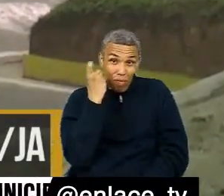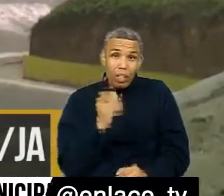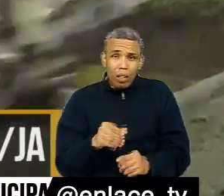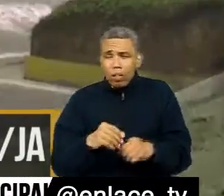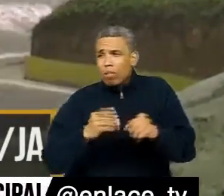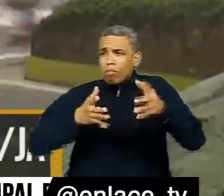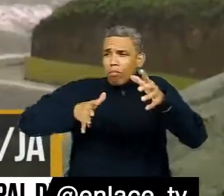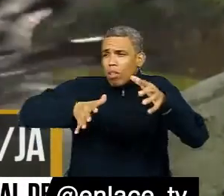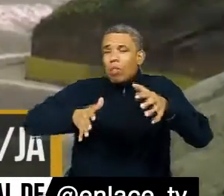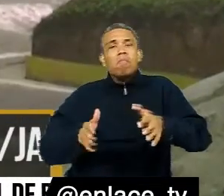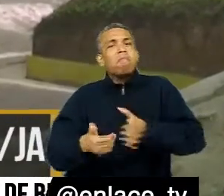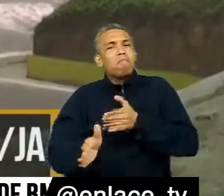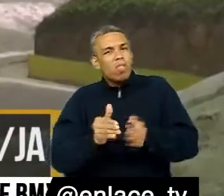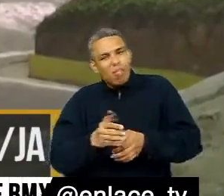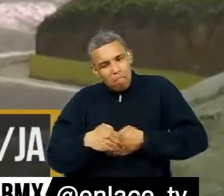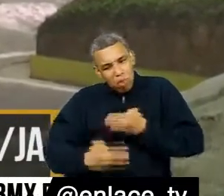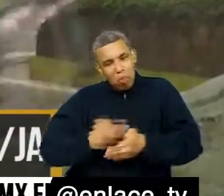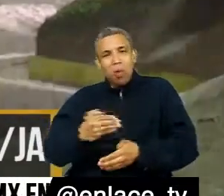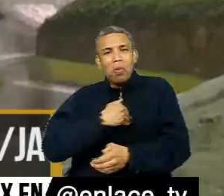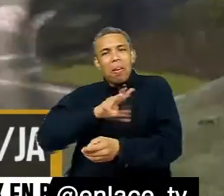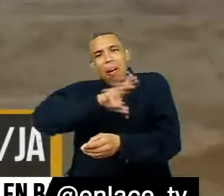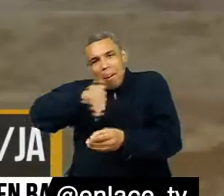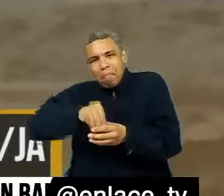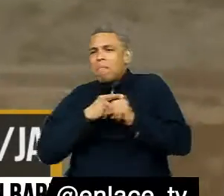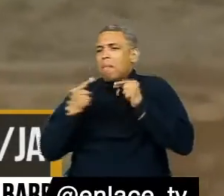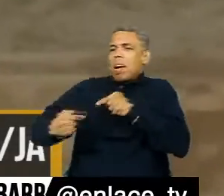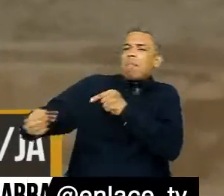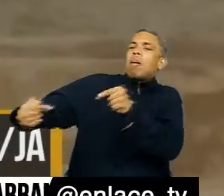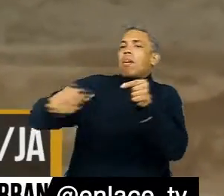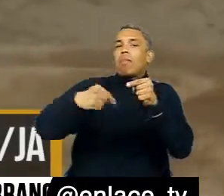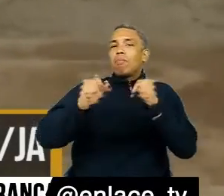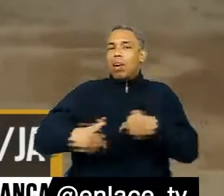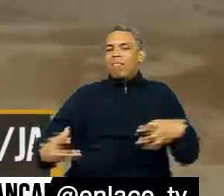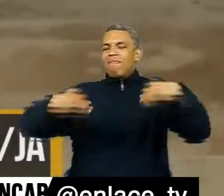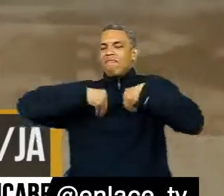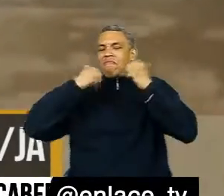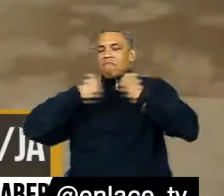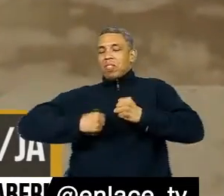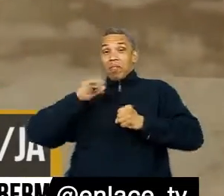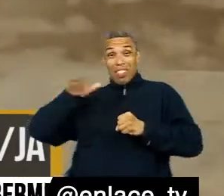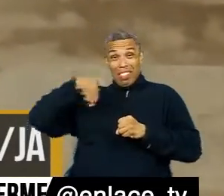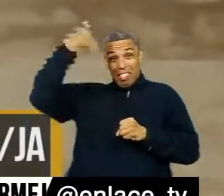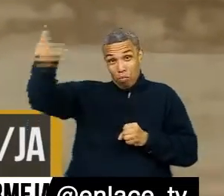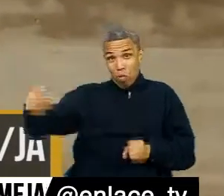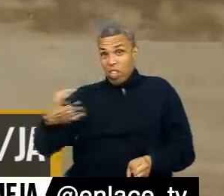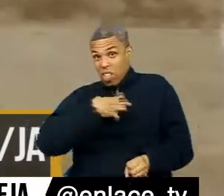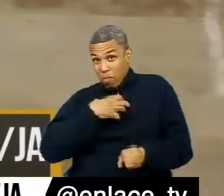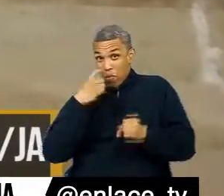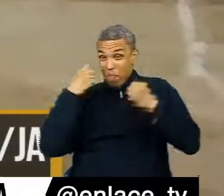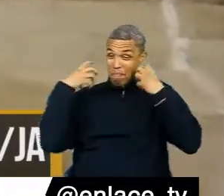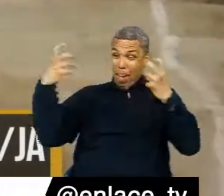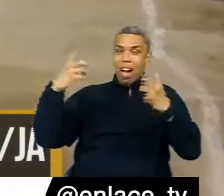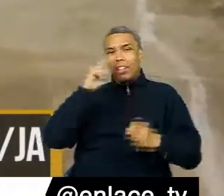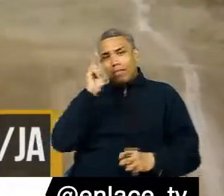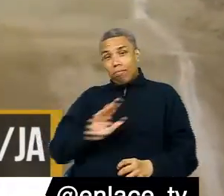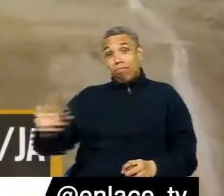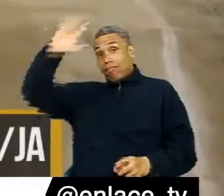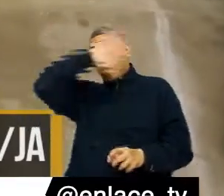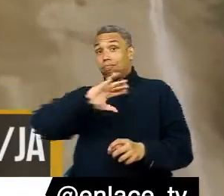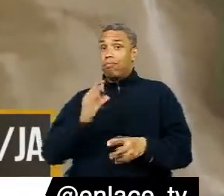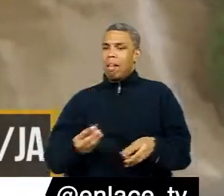para próximos eventos del orden nacional. Además, sirve para mejorar el nivel de los expertos que representarán a la ciudad en futuras